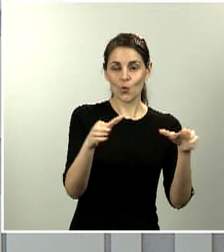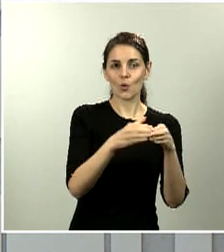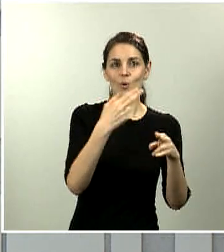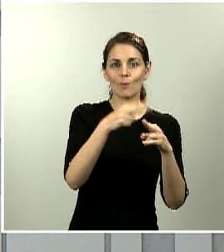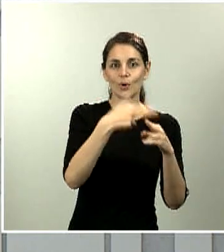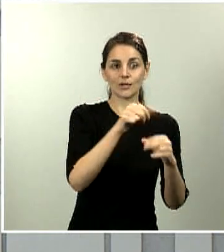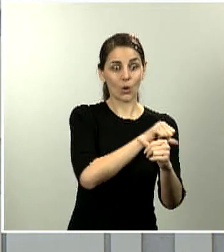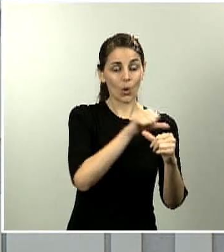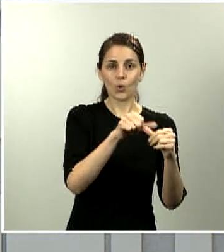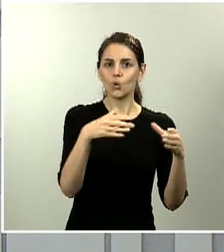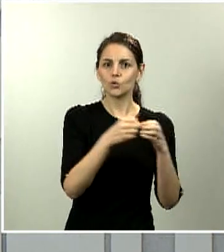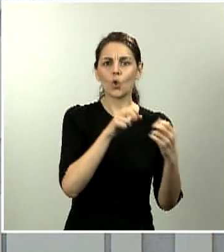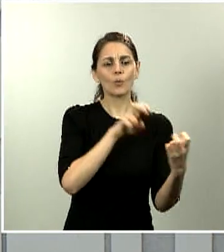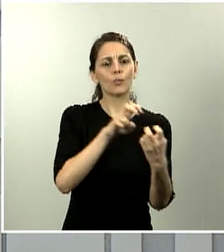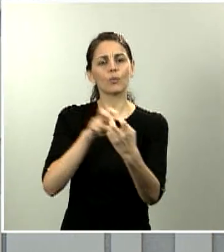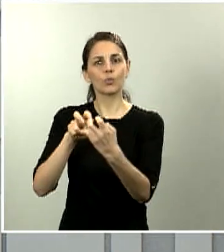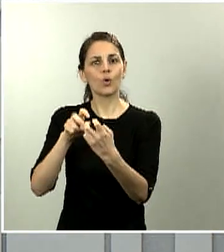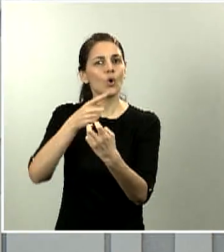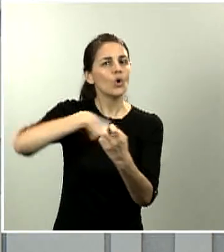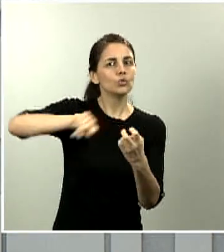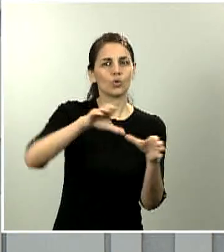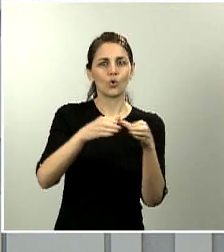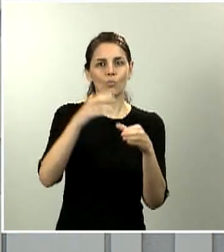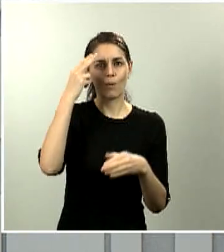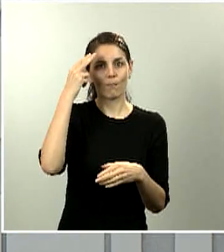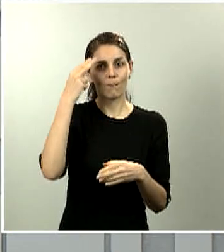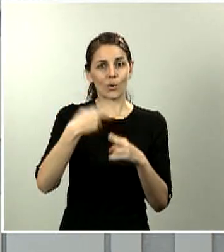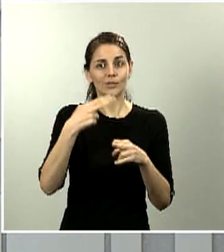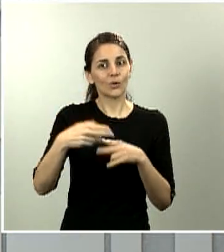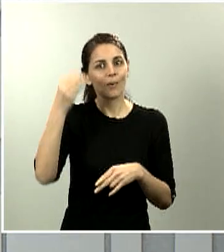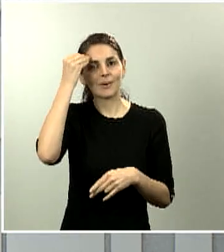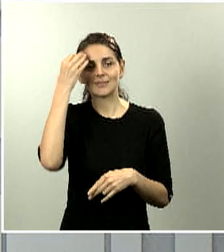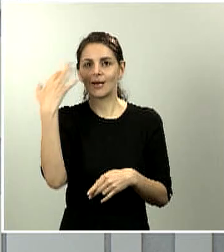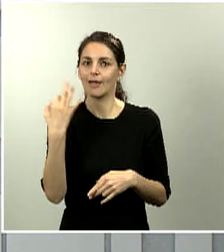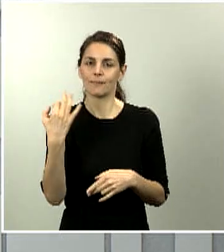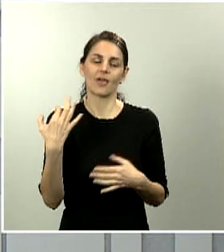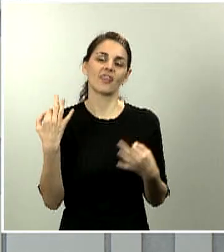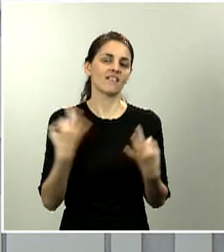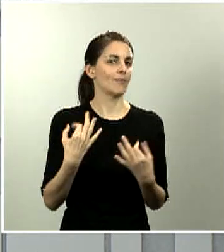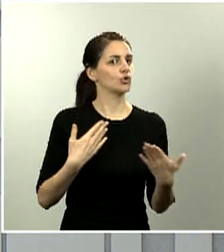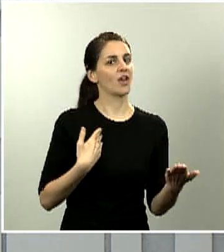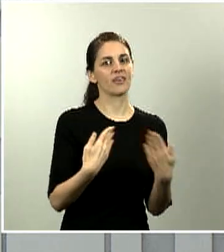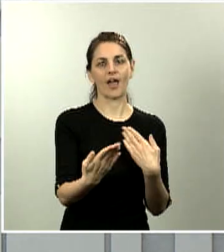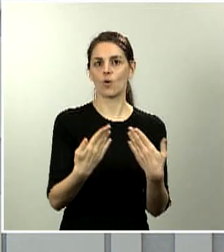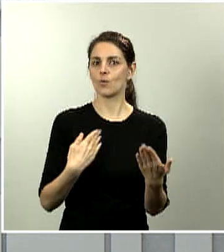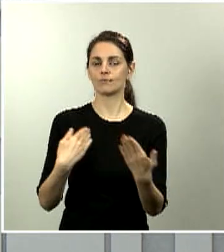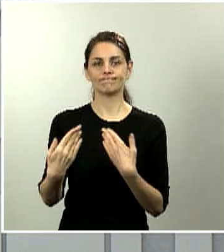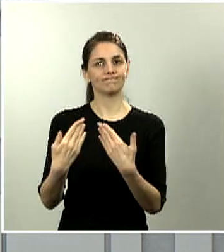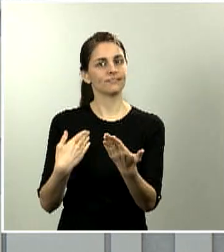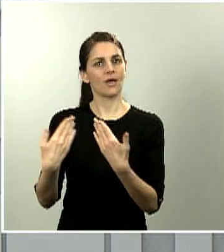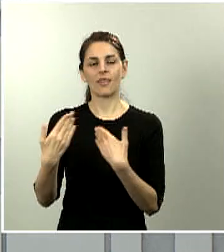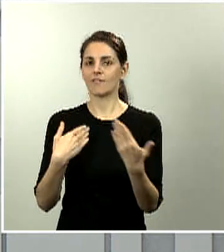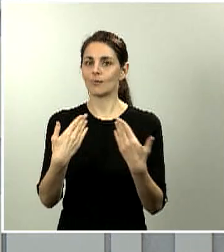es necesario abrir ese proceso a través de una mesa de diálogo para la reconstrucción social y económica